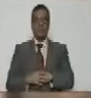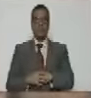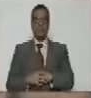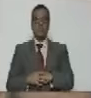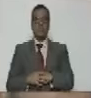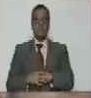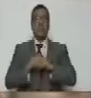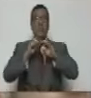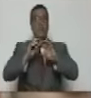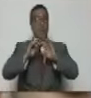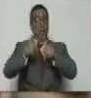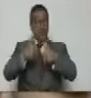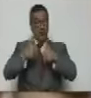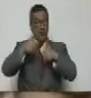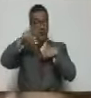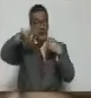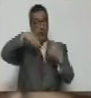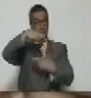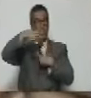Cuando se inició la revolución,